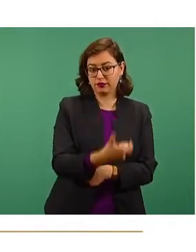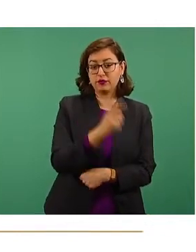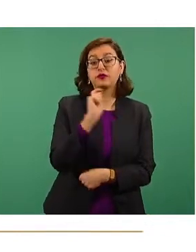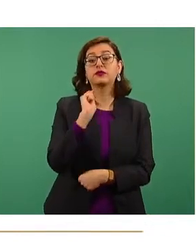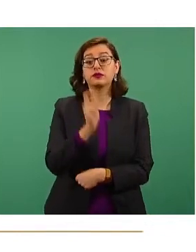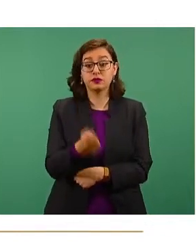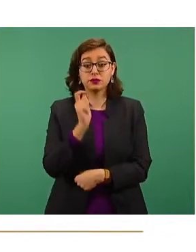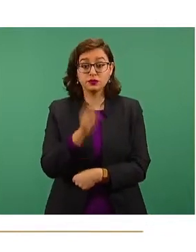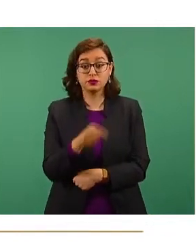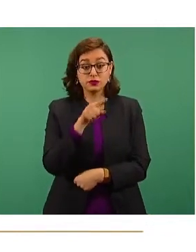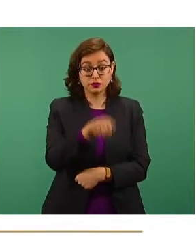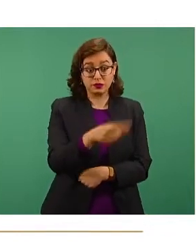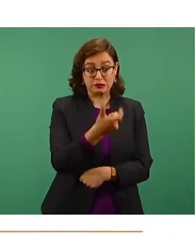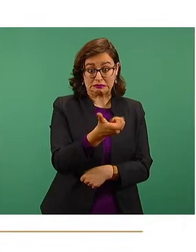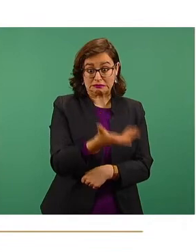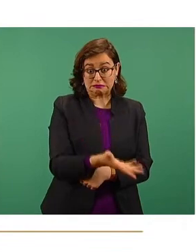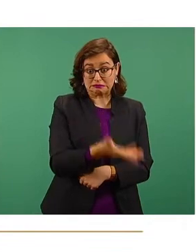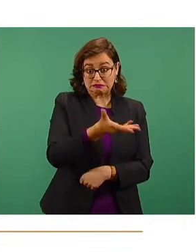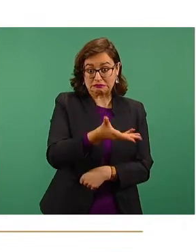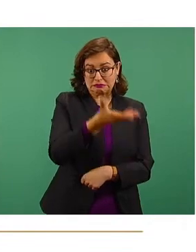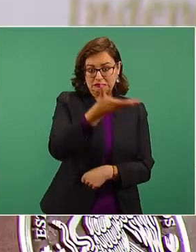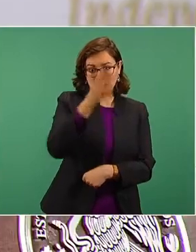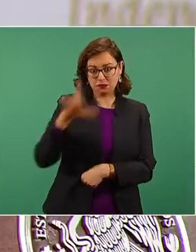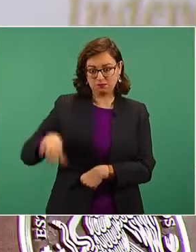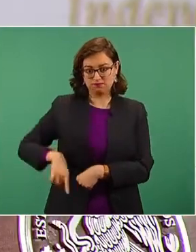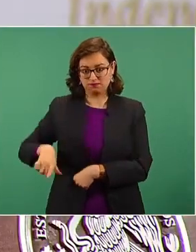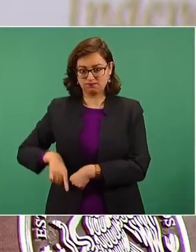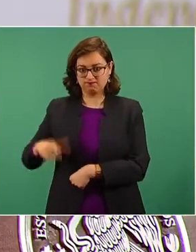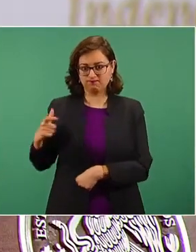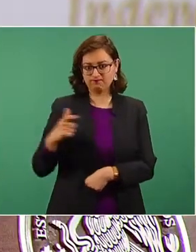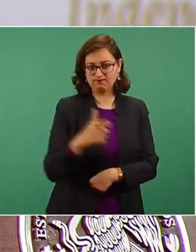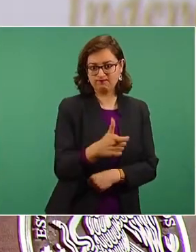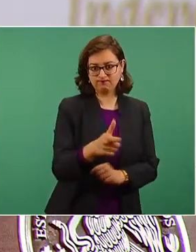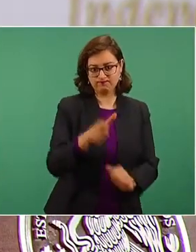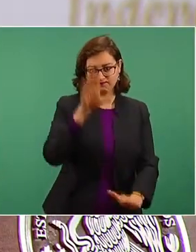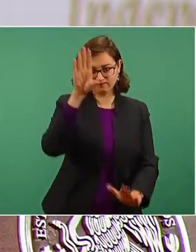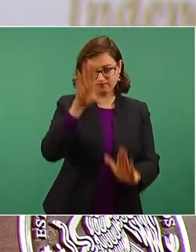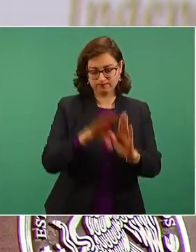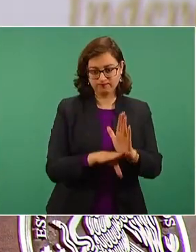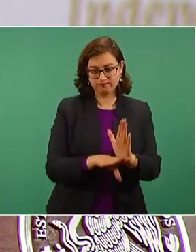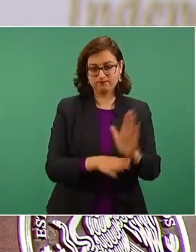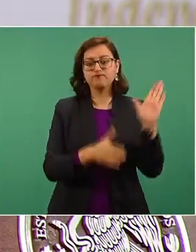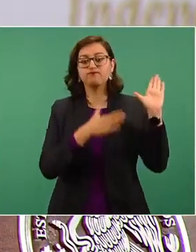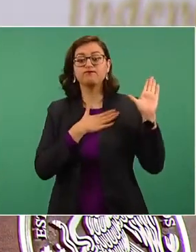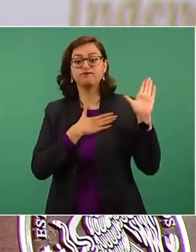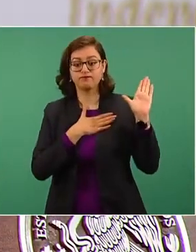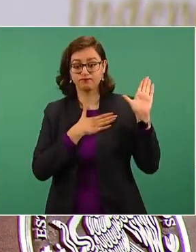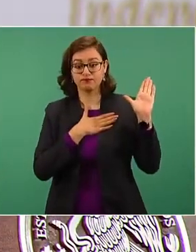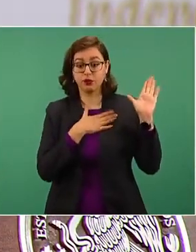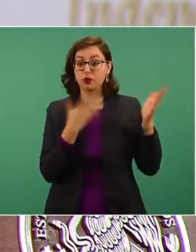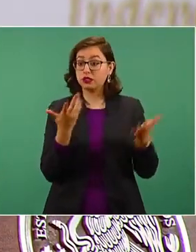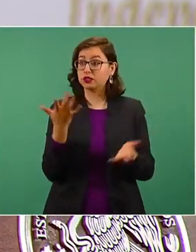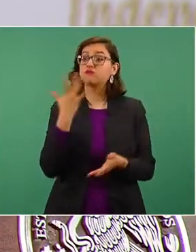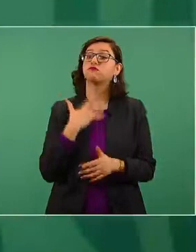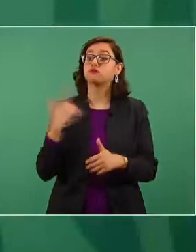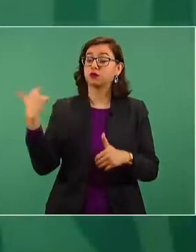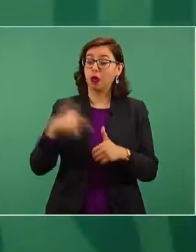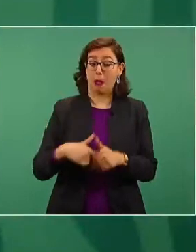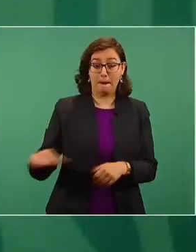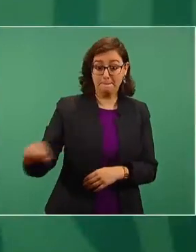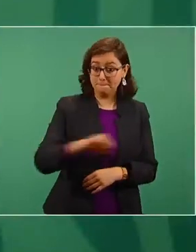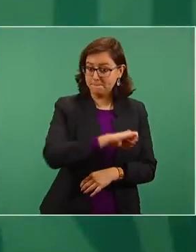14.9% para cumplir lo que ha venido diciendo el señor presidente y se ha comprometido de que los precios de las gasolinas,